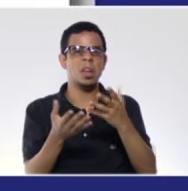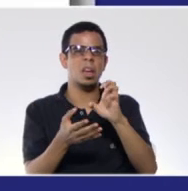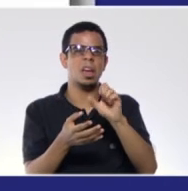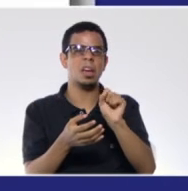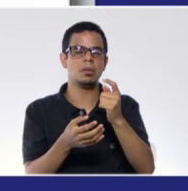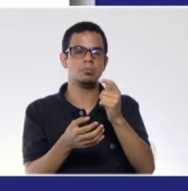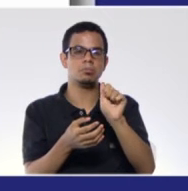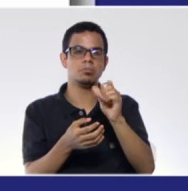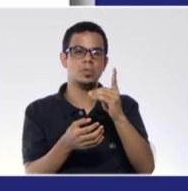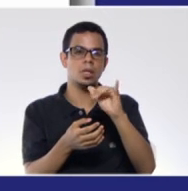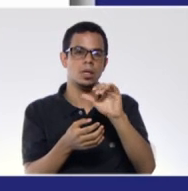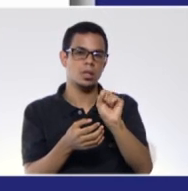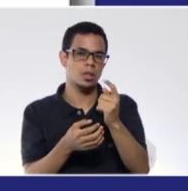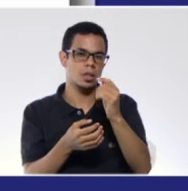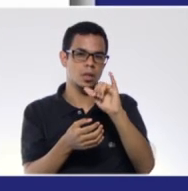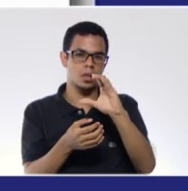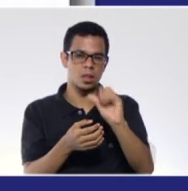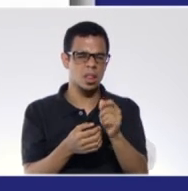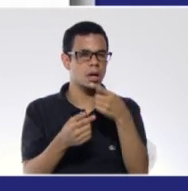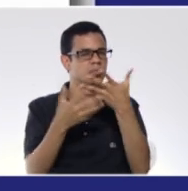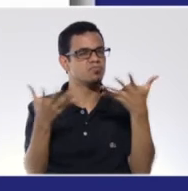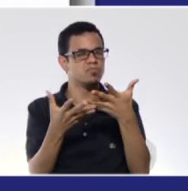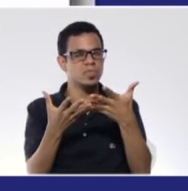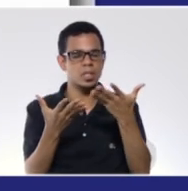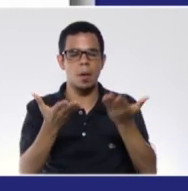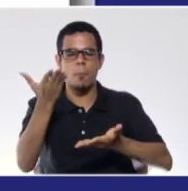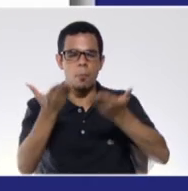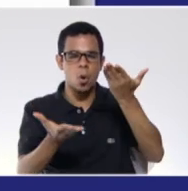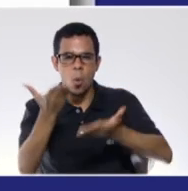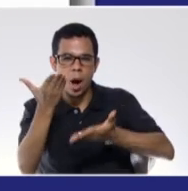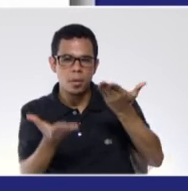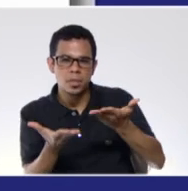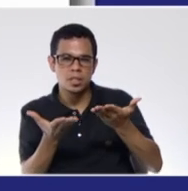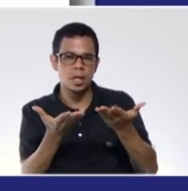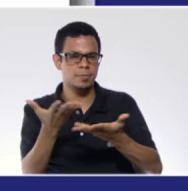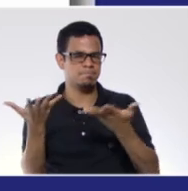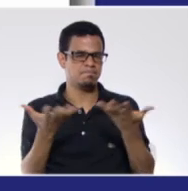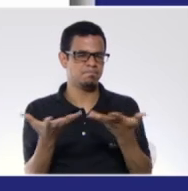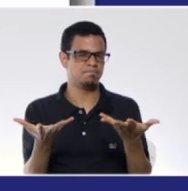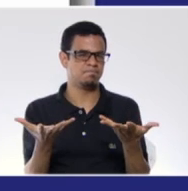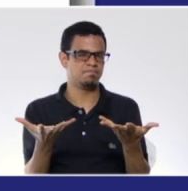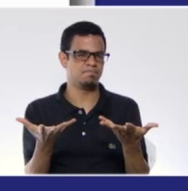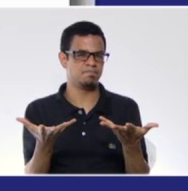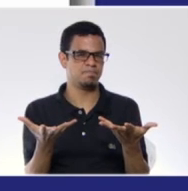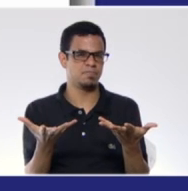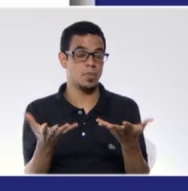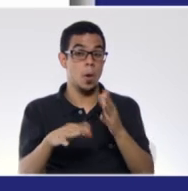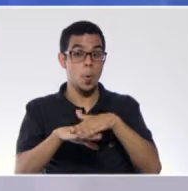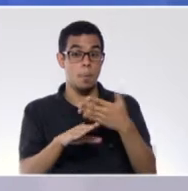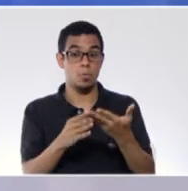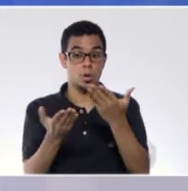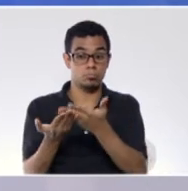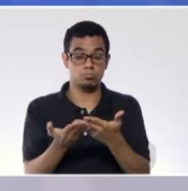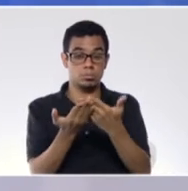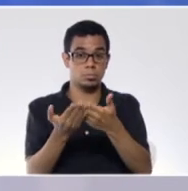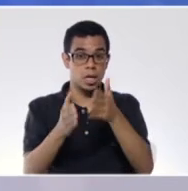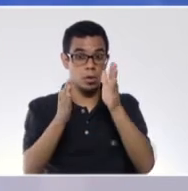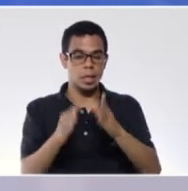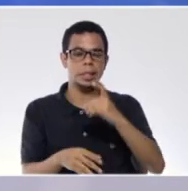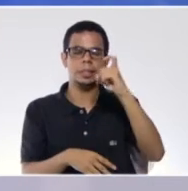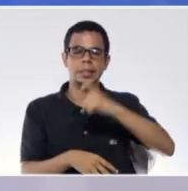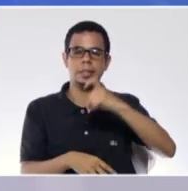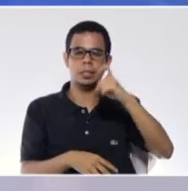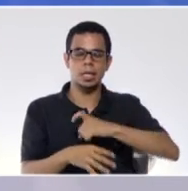nos va a servir la estadística? Ese concepto de probabilidad, porque a nuestros estudiantes, exactamente, porque a nuestros estudiantes es